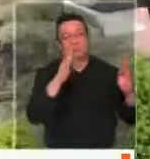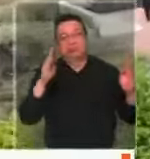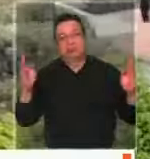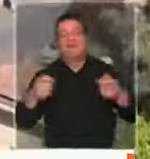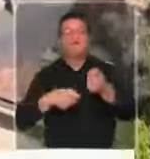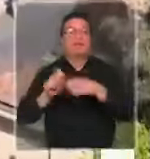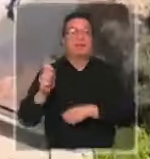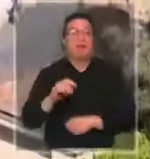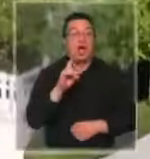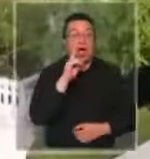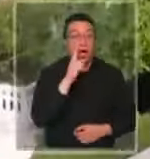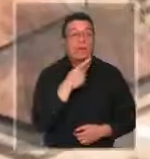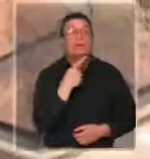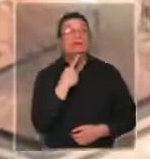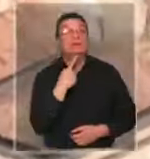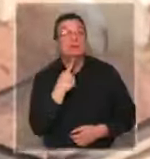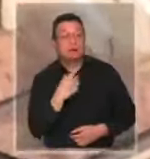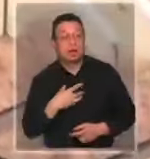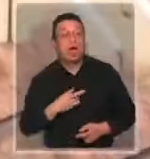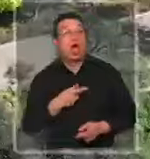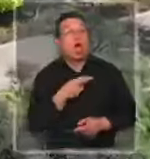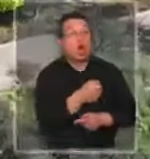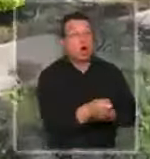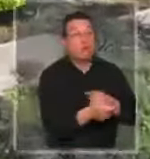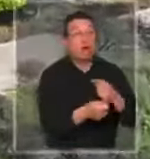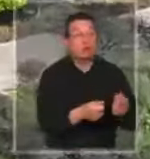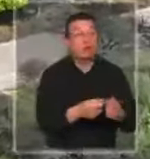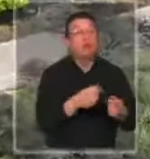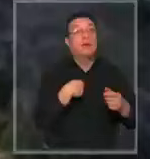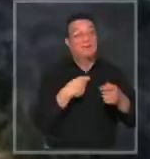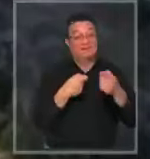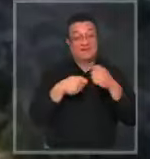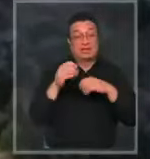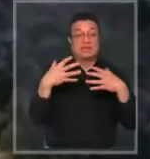habría interesados posibles compradores. El dinero de la venta de esta